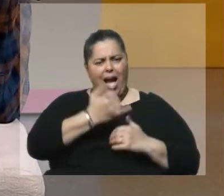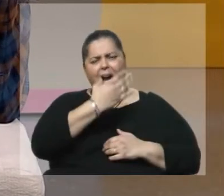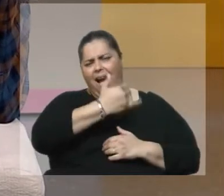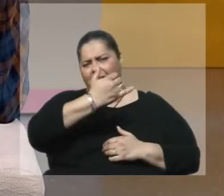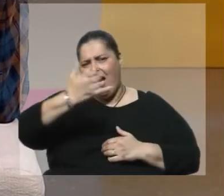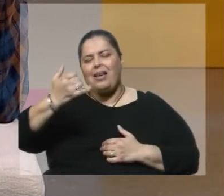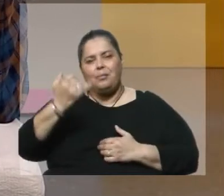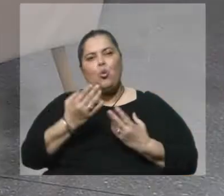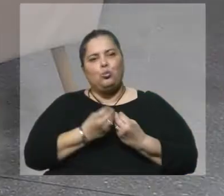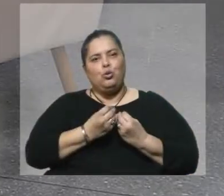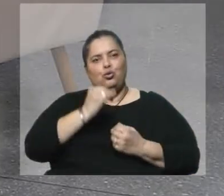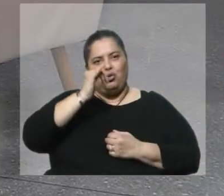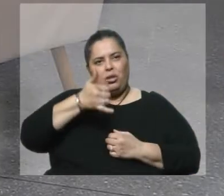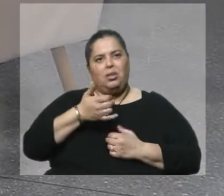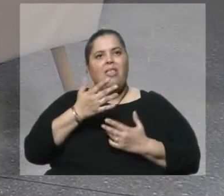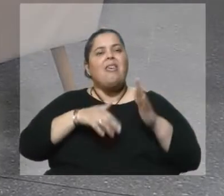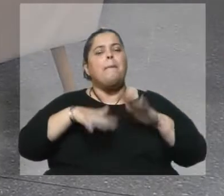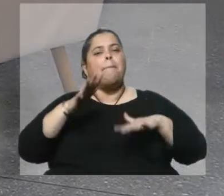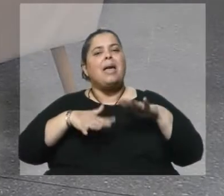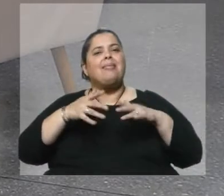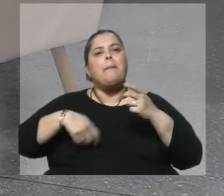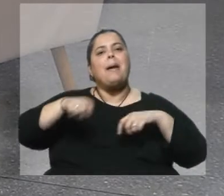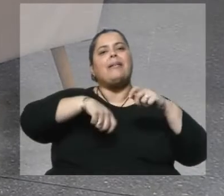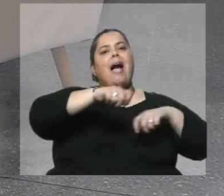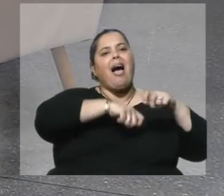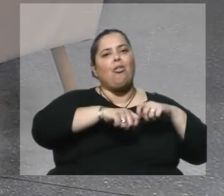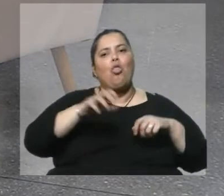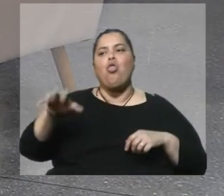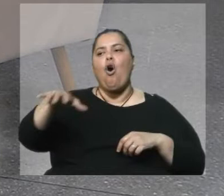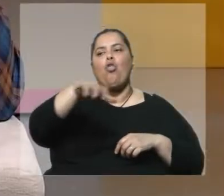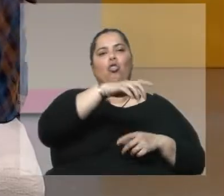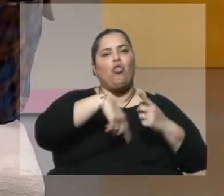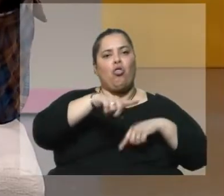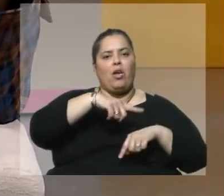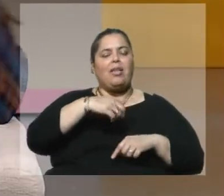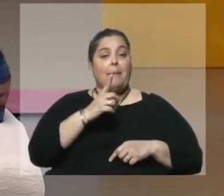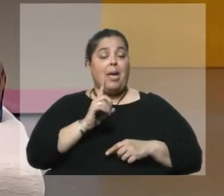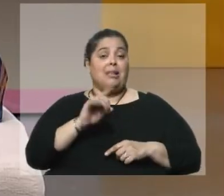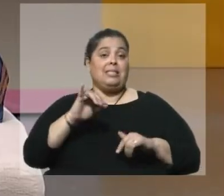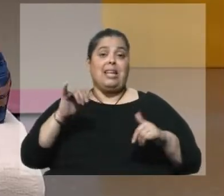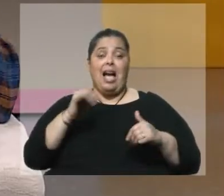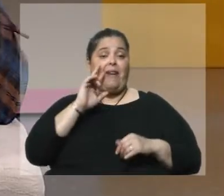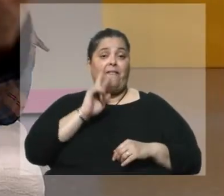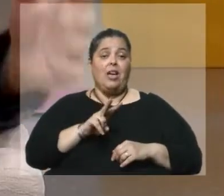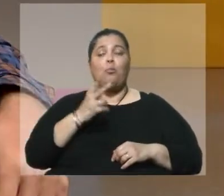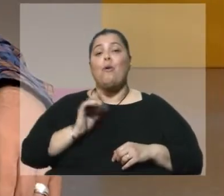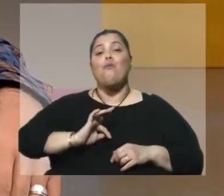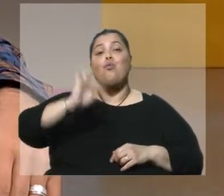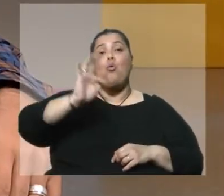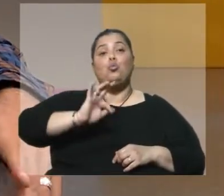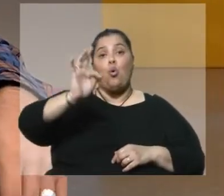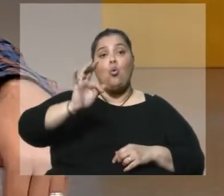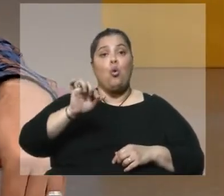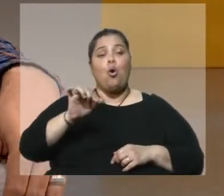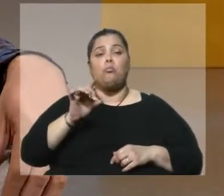mercados también. O sea, tiene que ver mucho con los mercados. Cada vez más me doy cuenta que el futuro